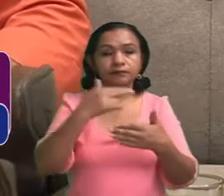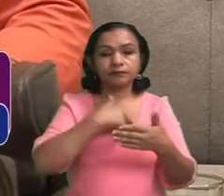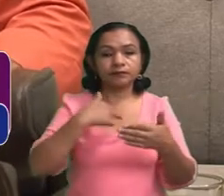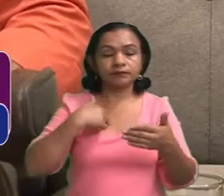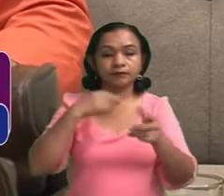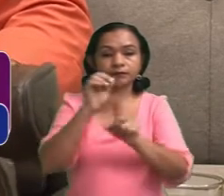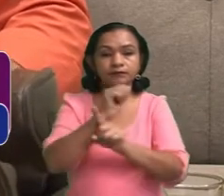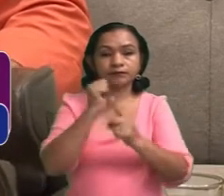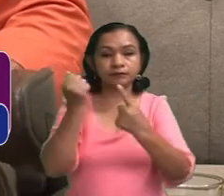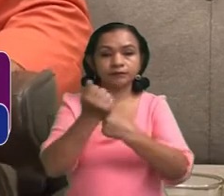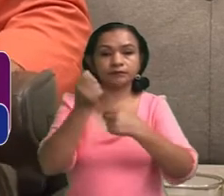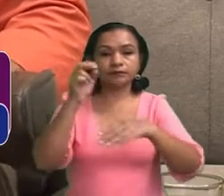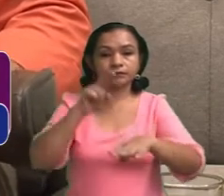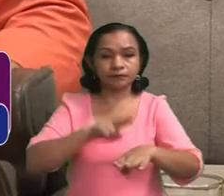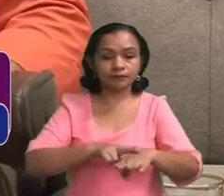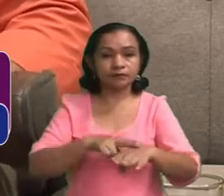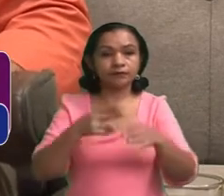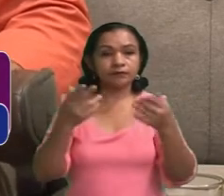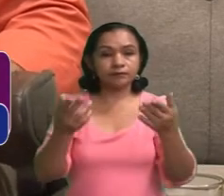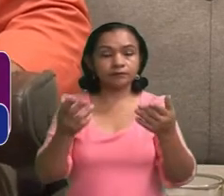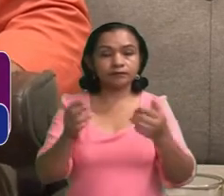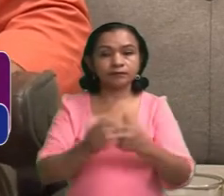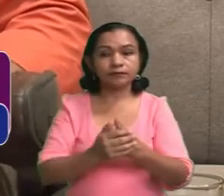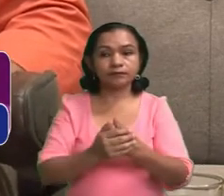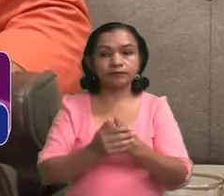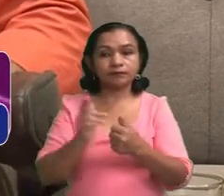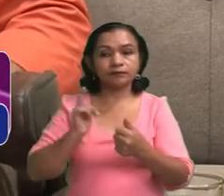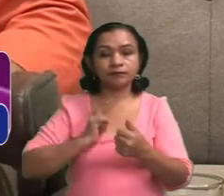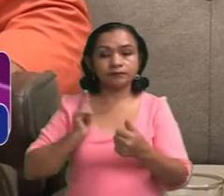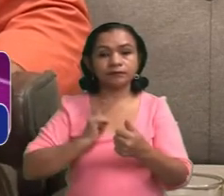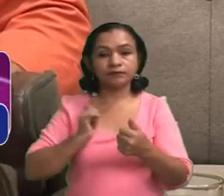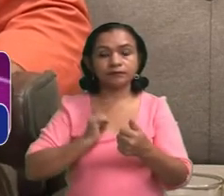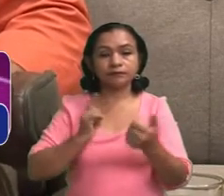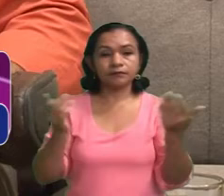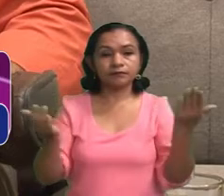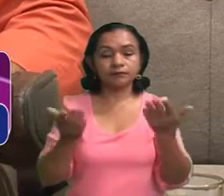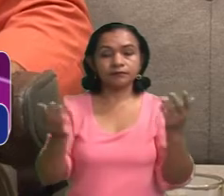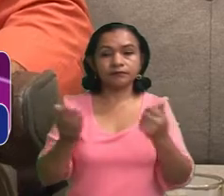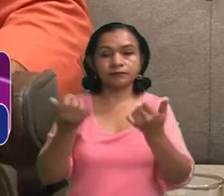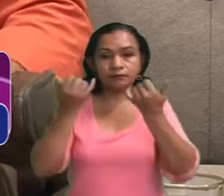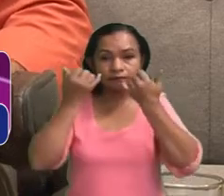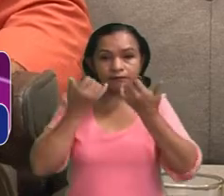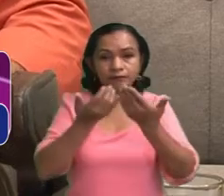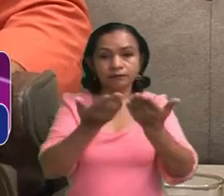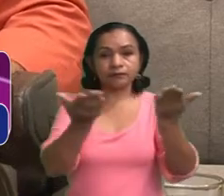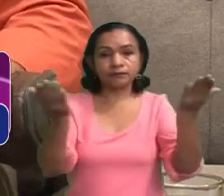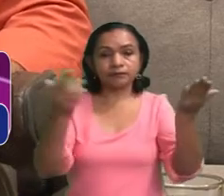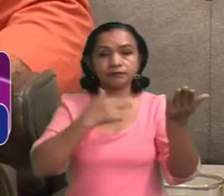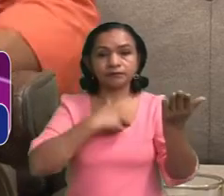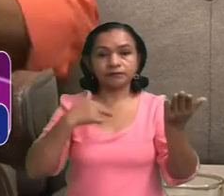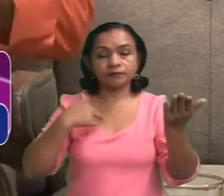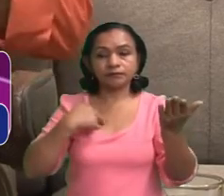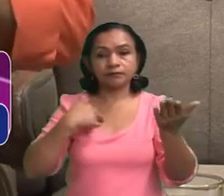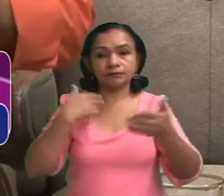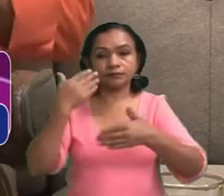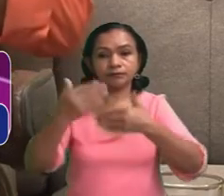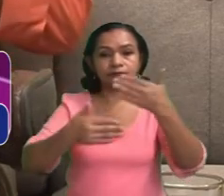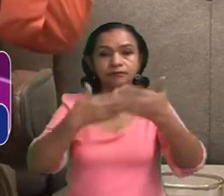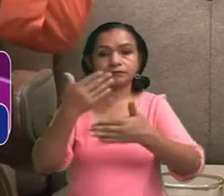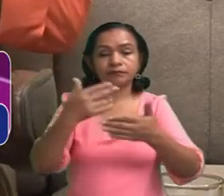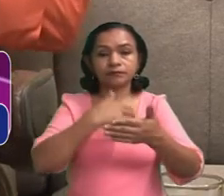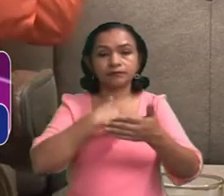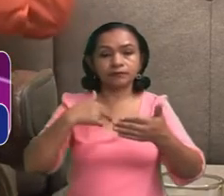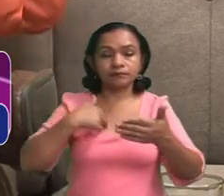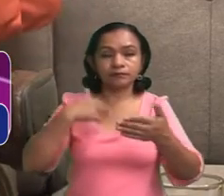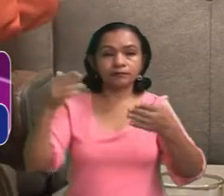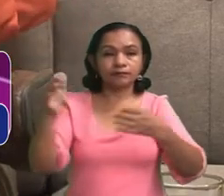Asamblea Nacional también adoptó un sistema informático con el objetivo de ir ordenando